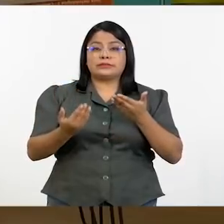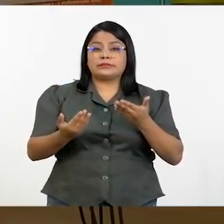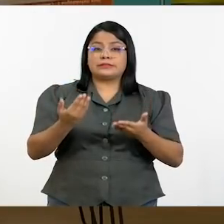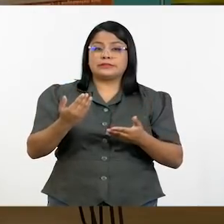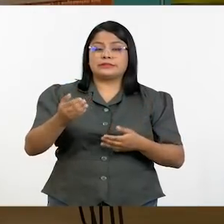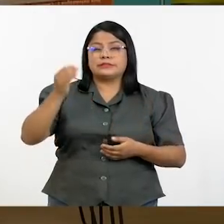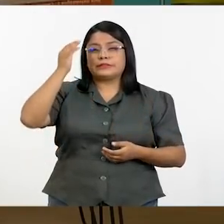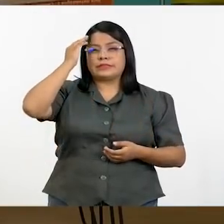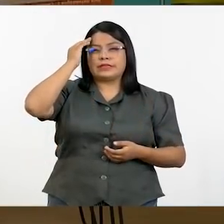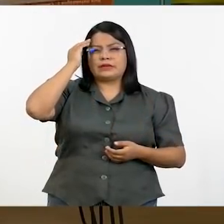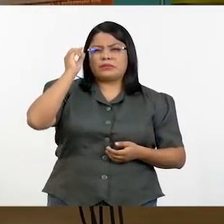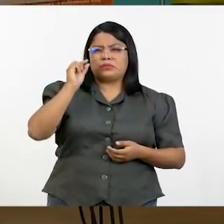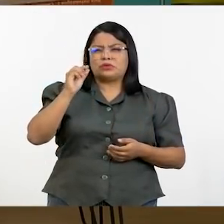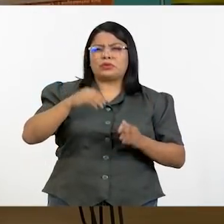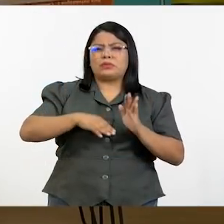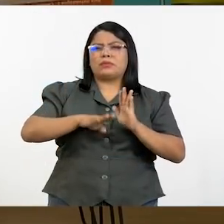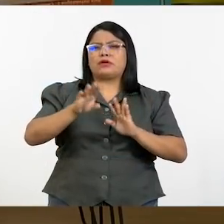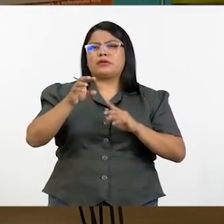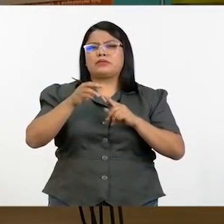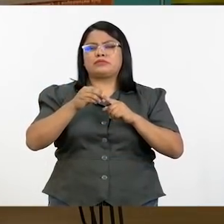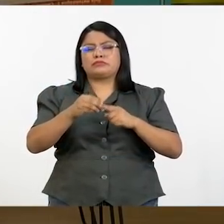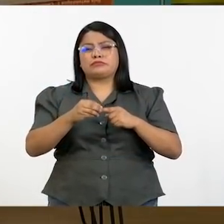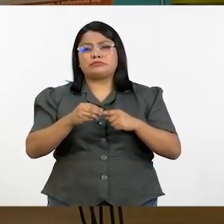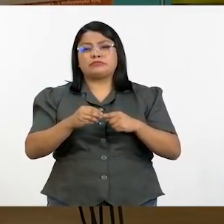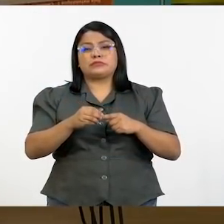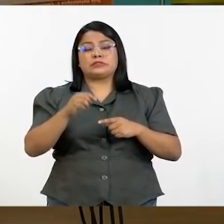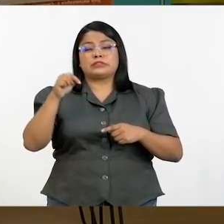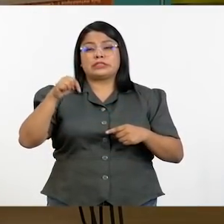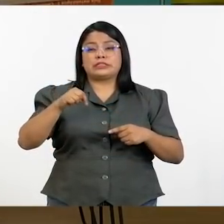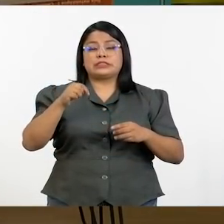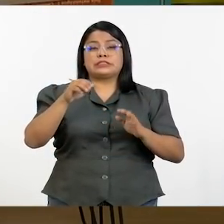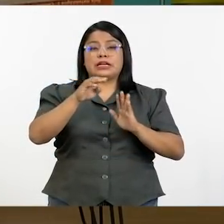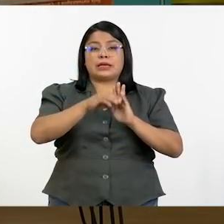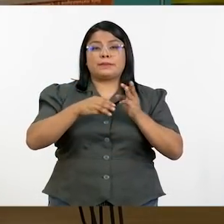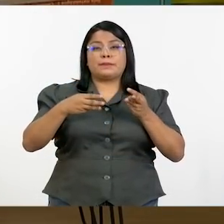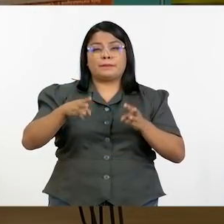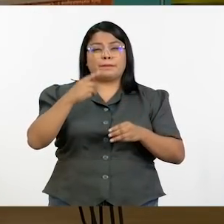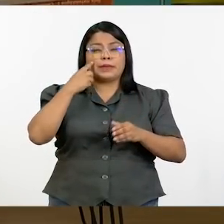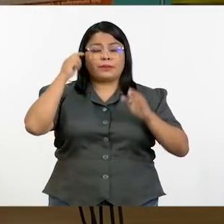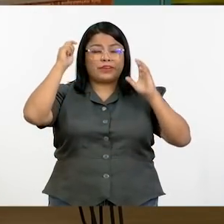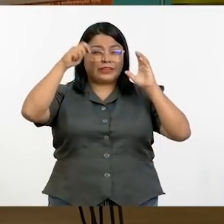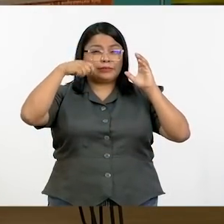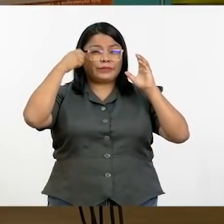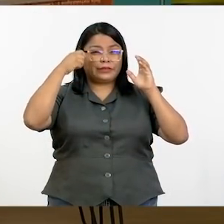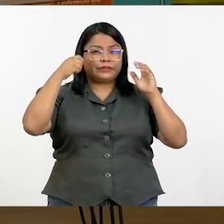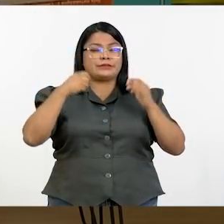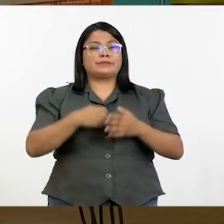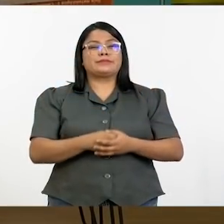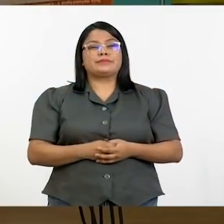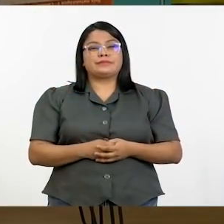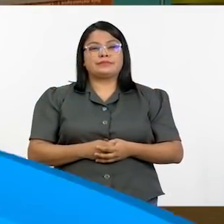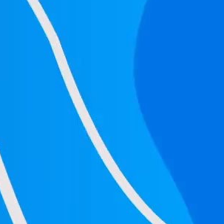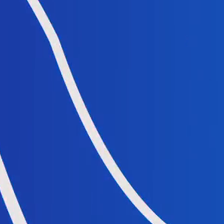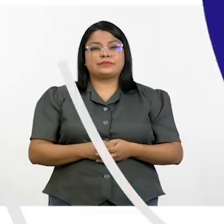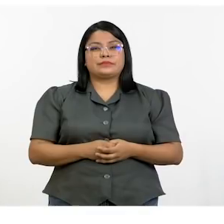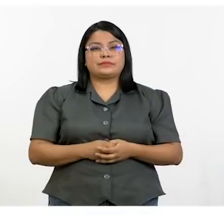parece si para conocer más a detalle todo lo relacionado con esta guía metodológica, vemos el siguiente video a continuación?